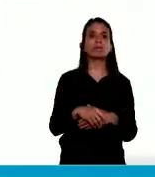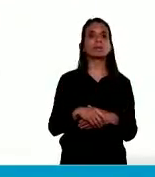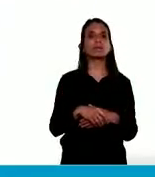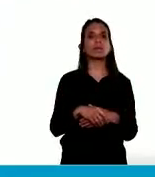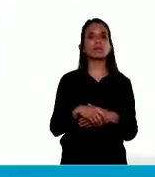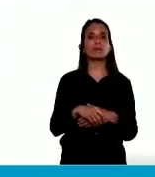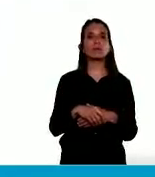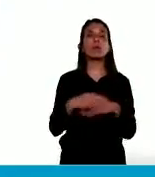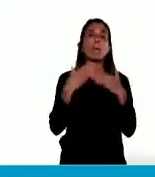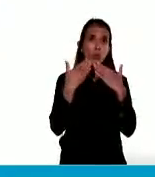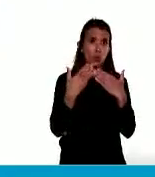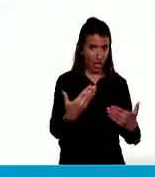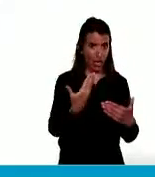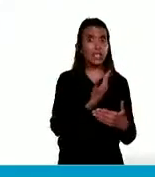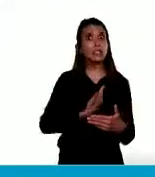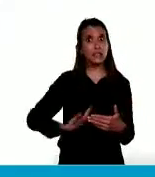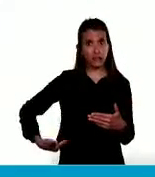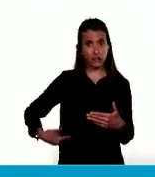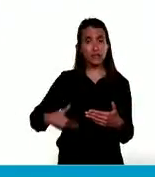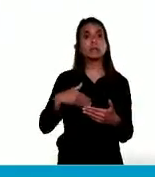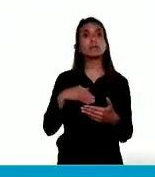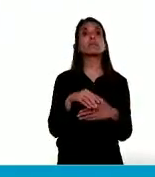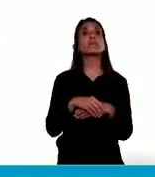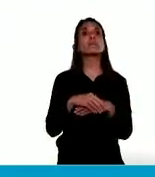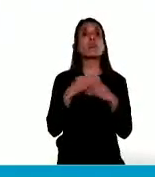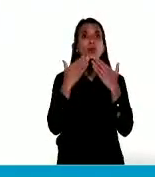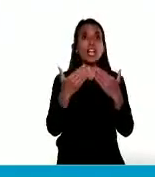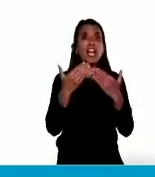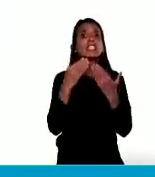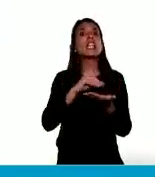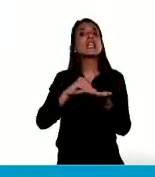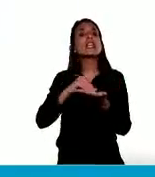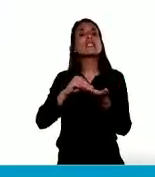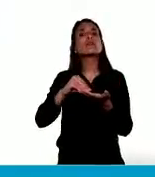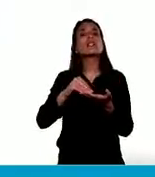diputada María Laura Ramírez. Ahora por el expediente D15.